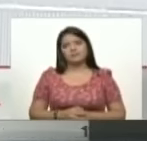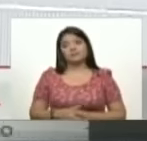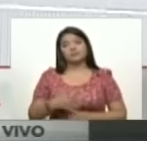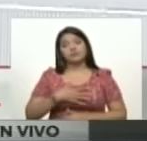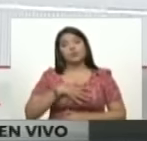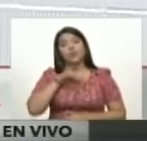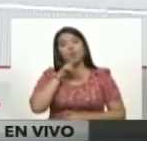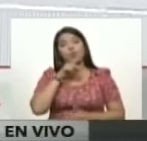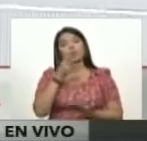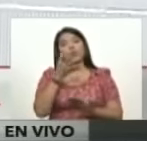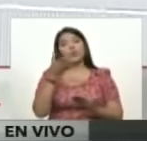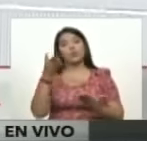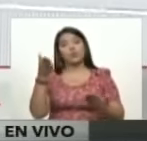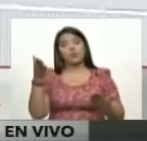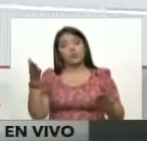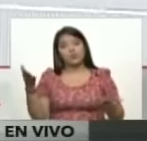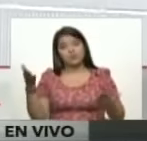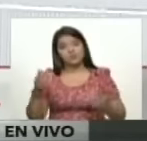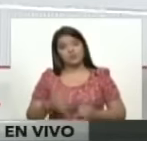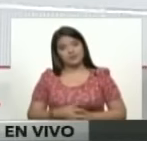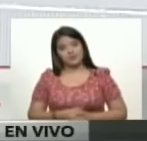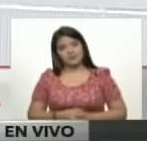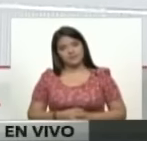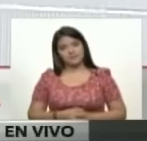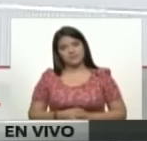en nombre que me dirijo a ustedes.